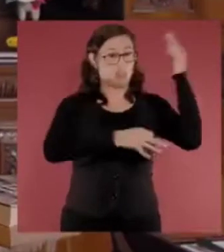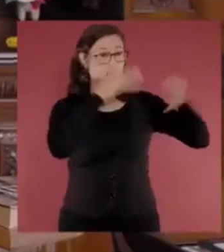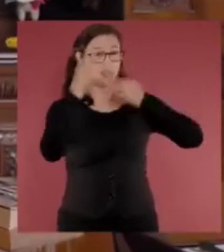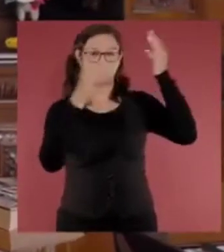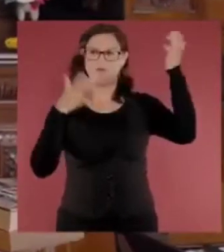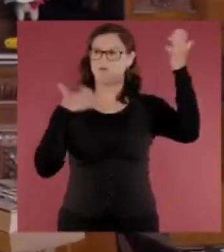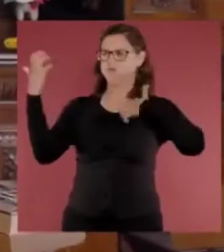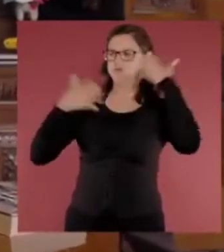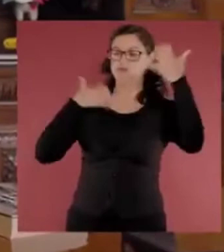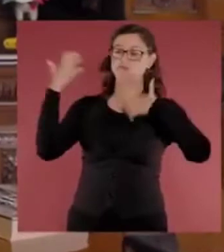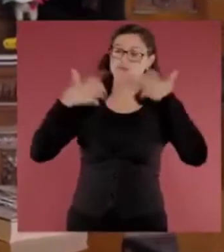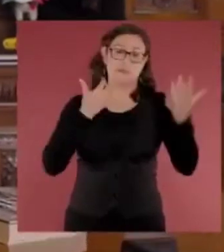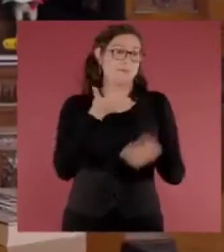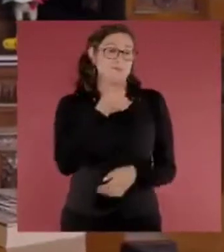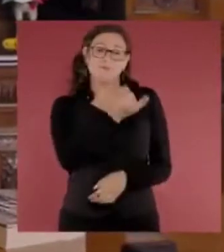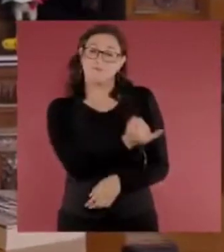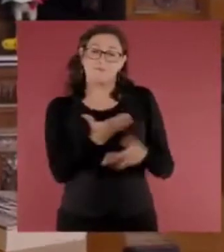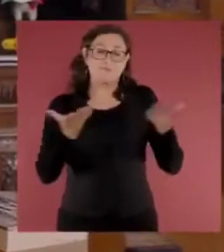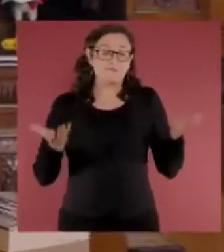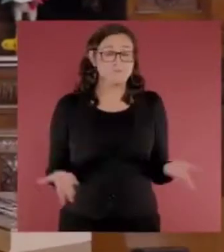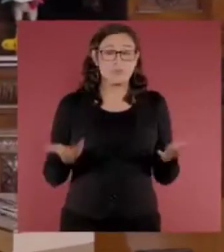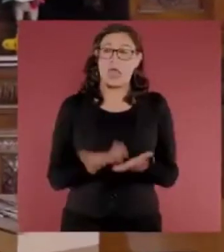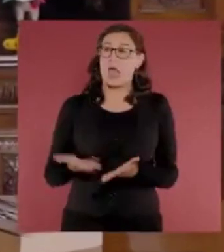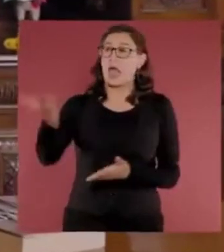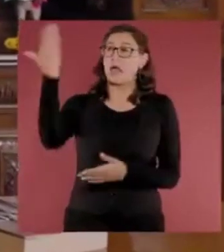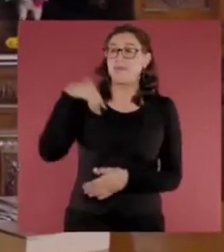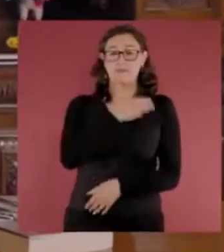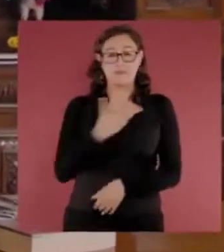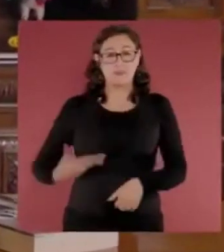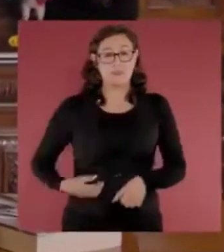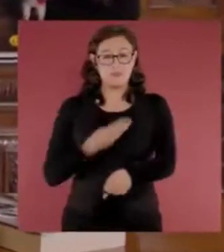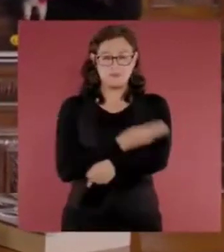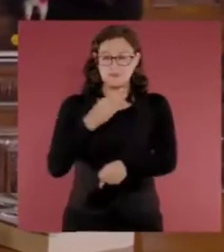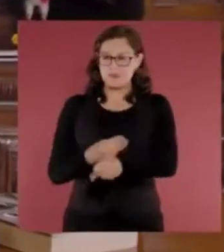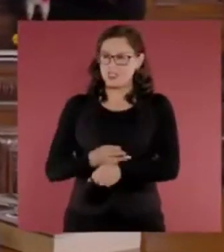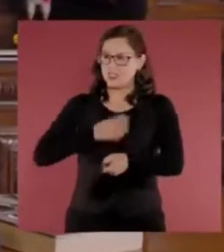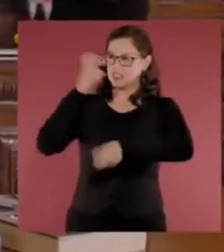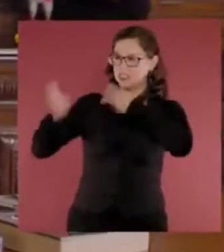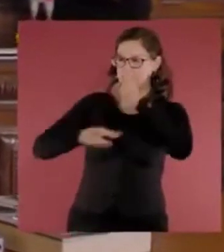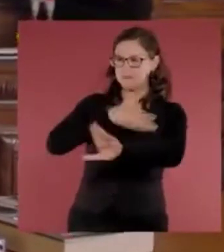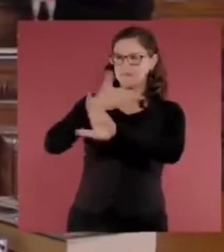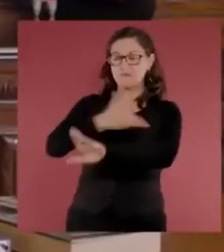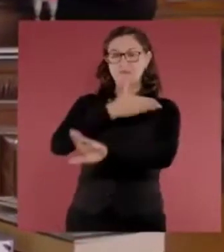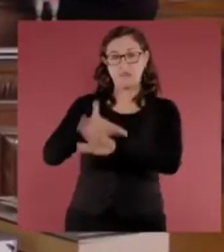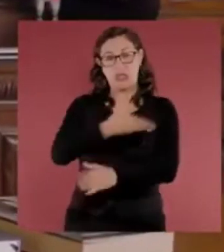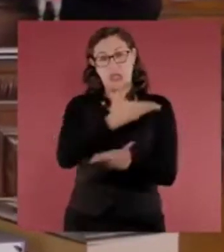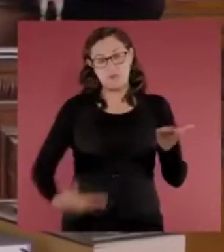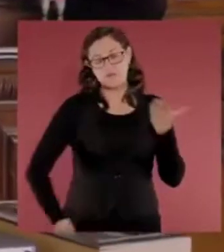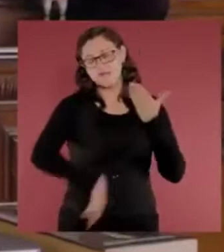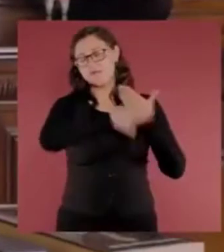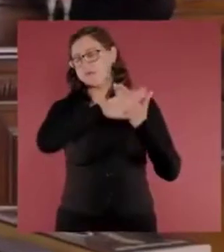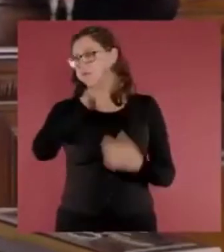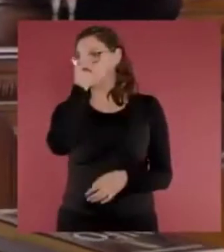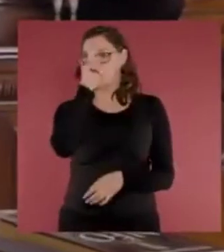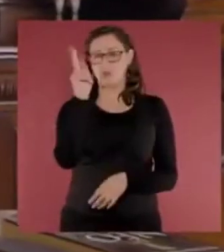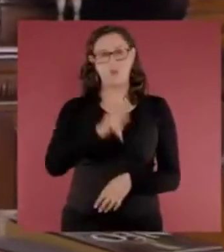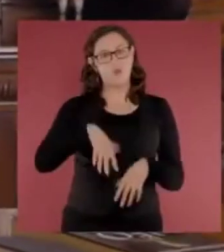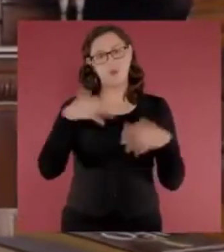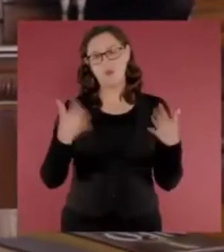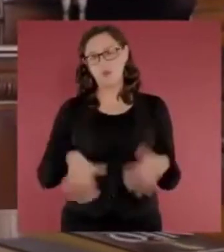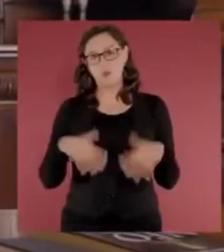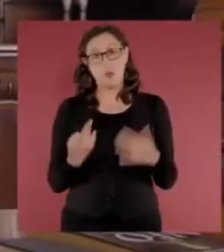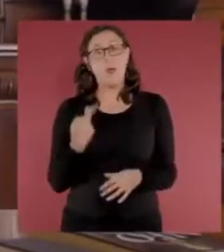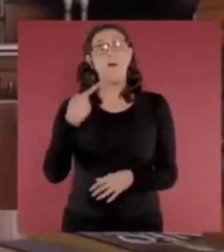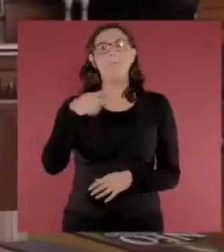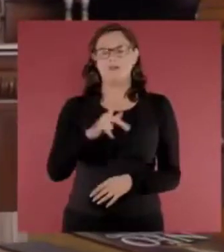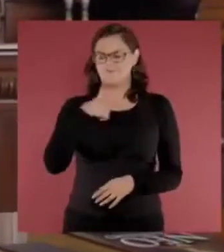Andrés Manuel López Obrador en un video para promocionar su próximo informe de gobierno. El mandatario aseguró que desde los tiempos